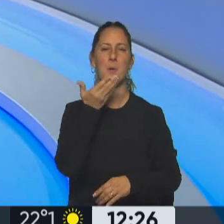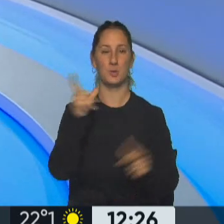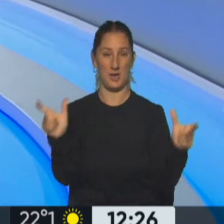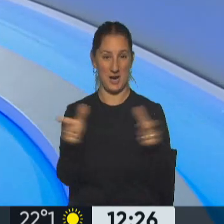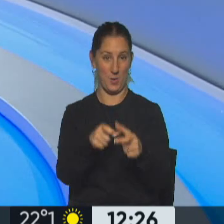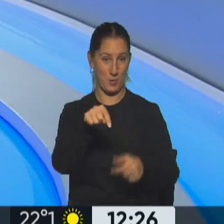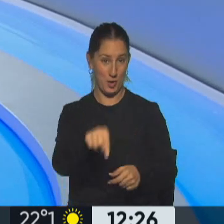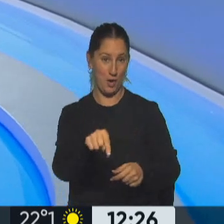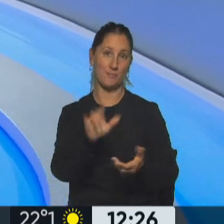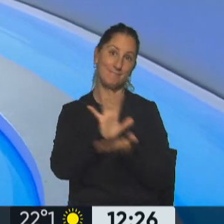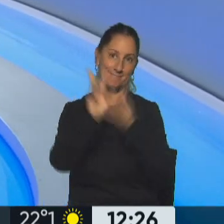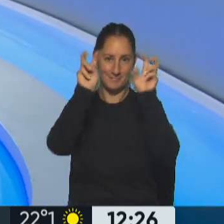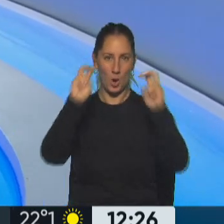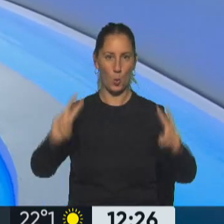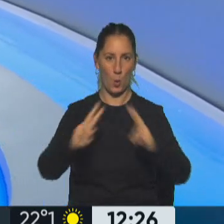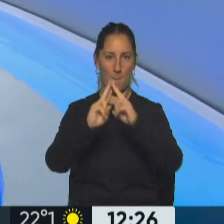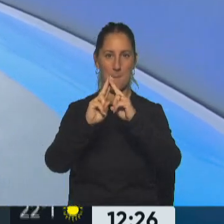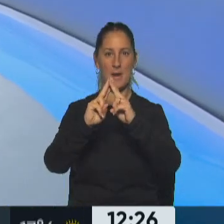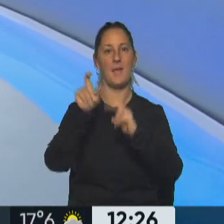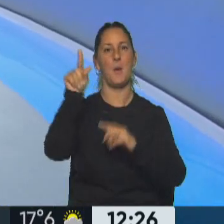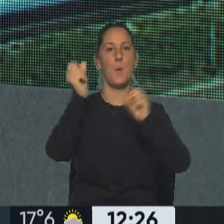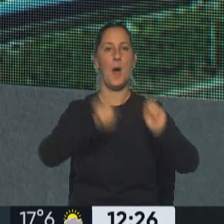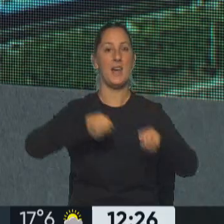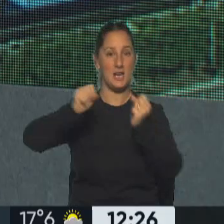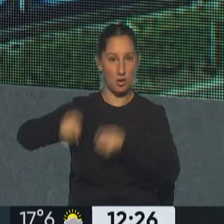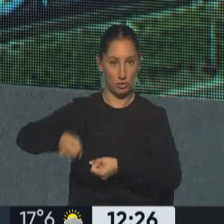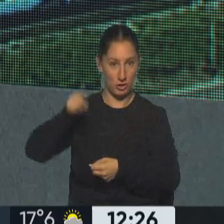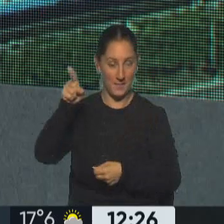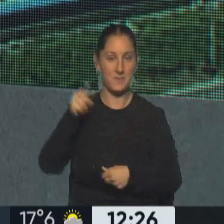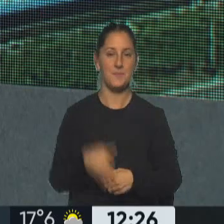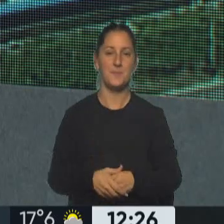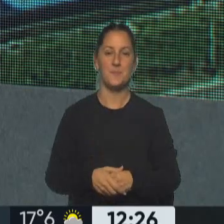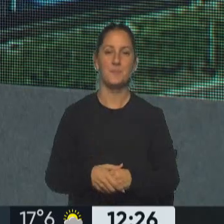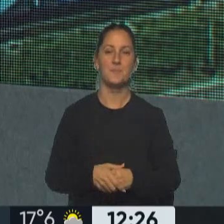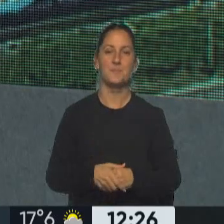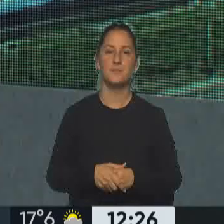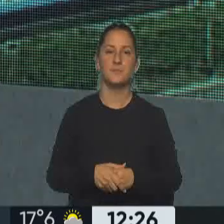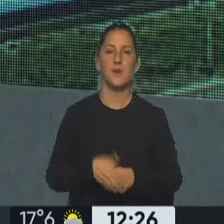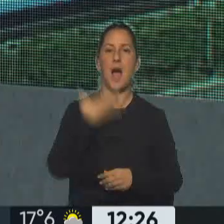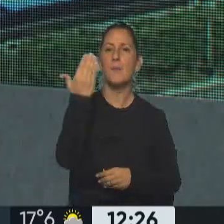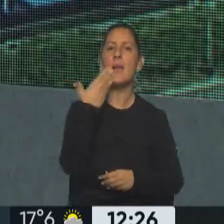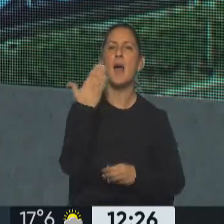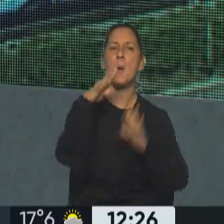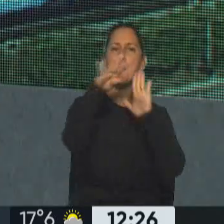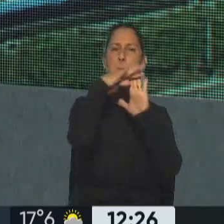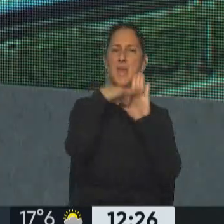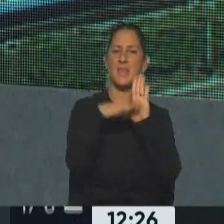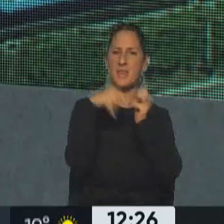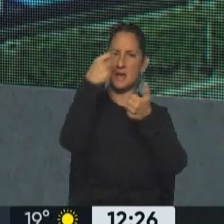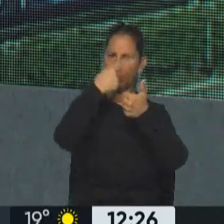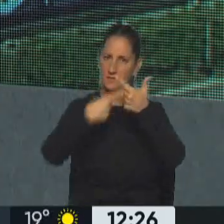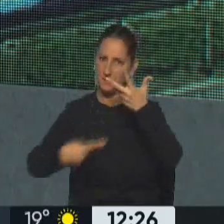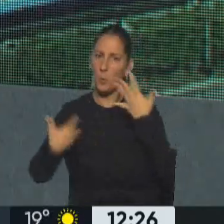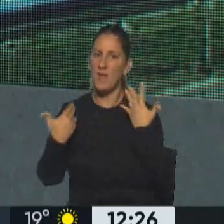esta reunión o entre comillas cumbre en el llao llao en la ciudad de Bariloche se hablaron de de varias medidas que podrían llegar